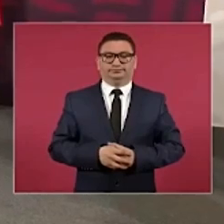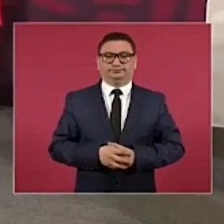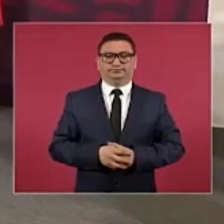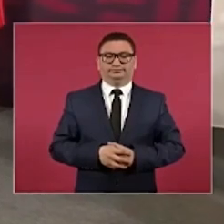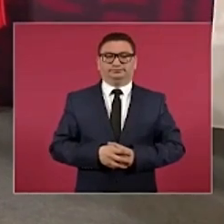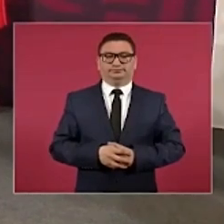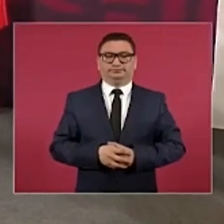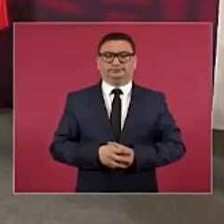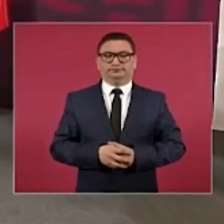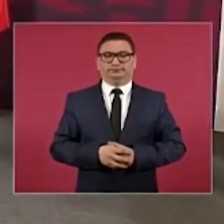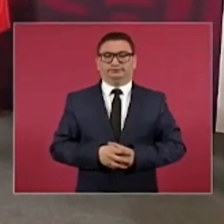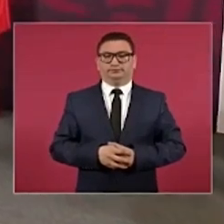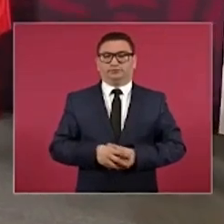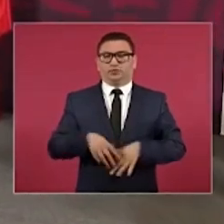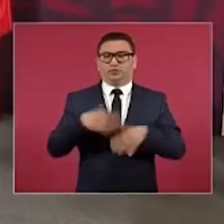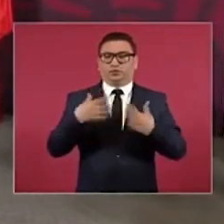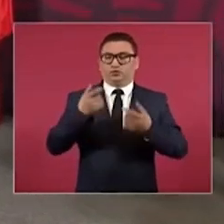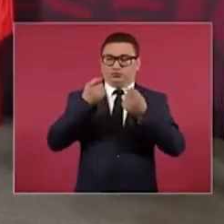algo